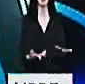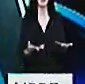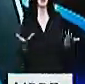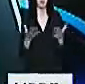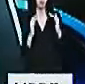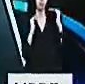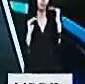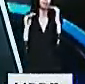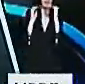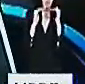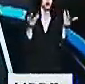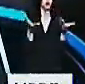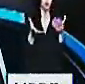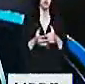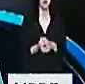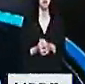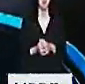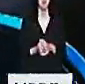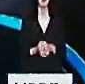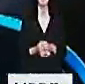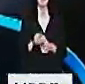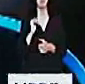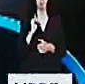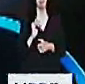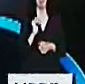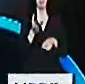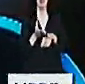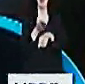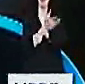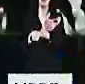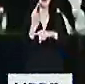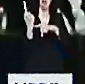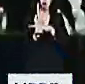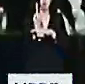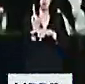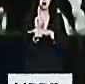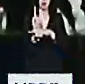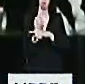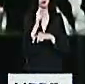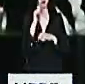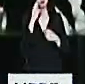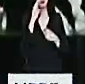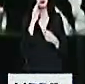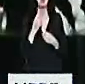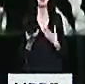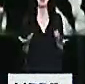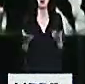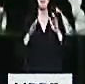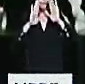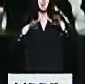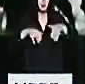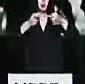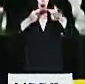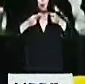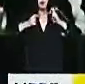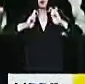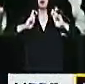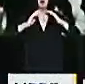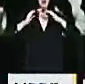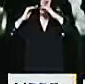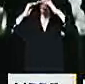Emparejar la cancha. Emparejar la cancha, lo hablábamos hace un ratito. Tiene que ver con otorgar las mismas